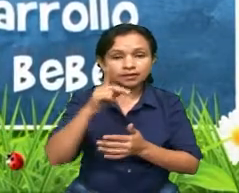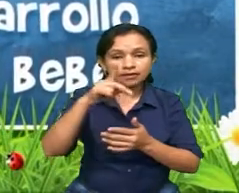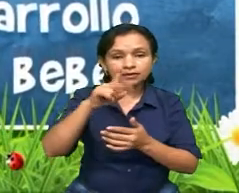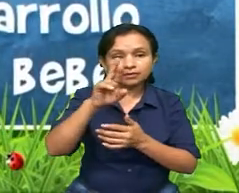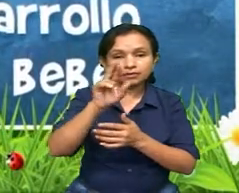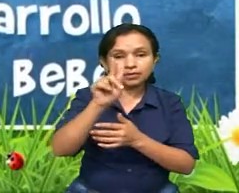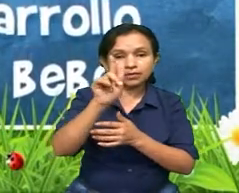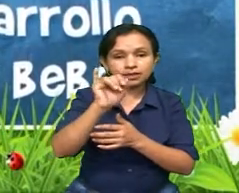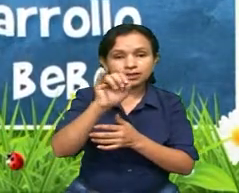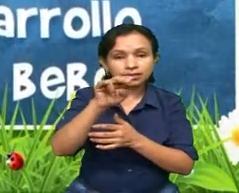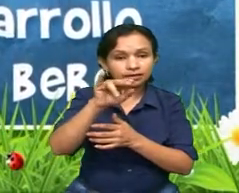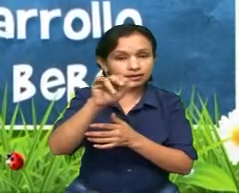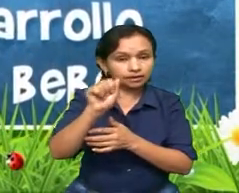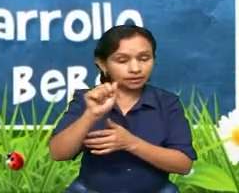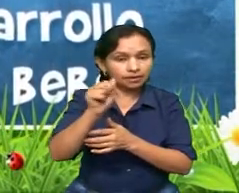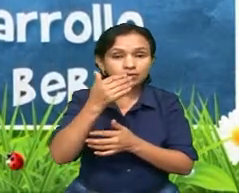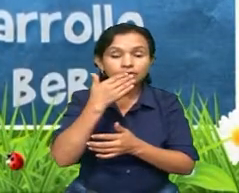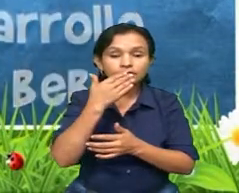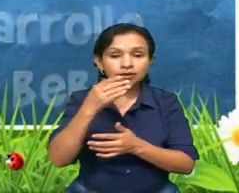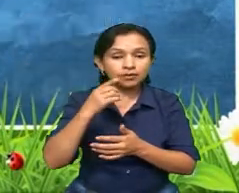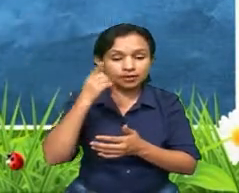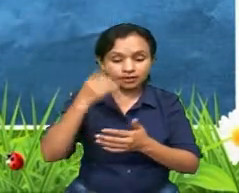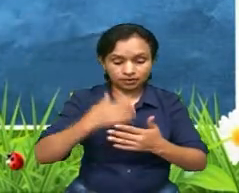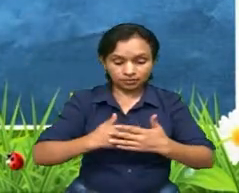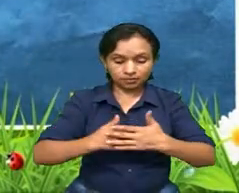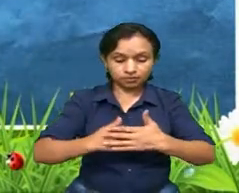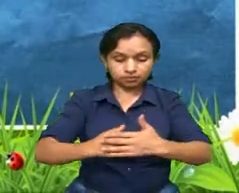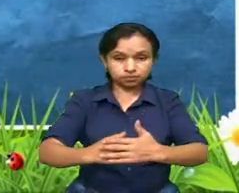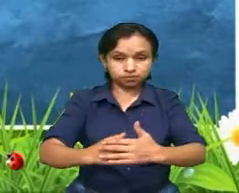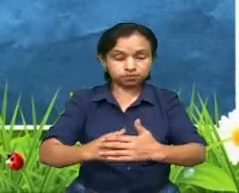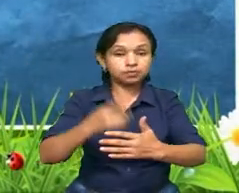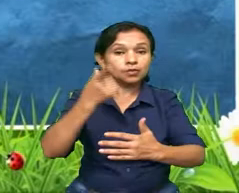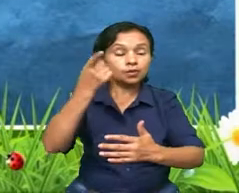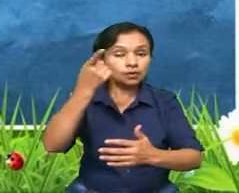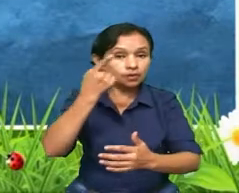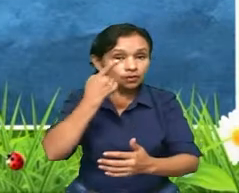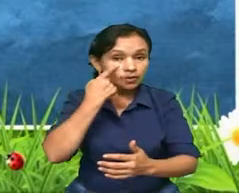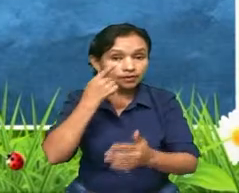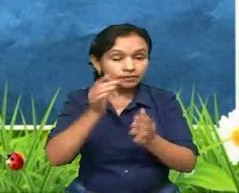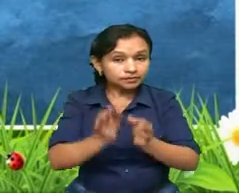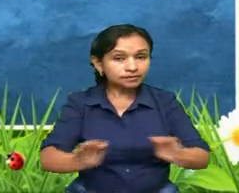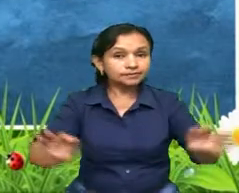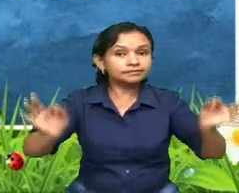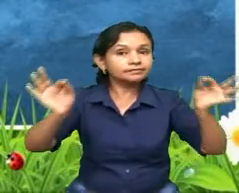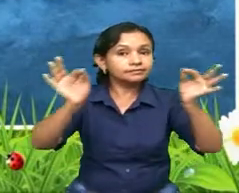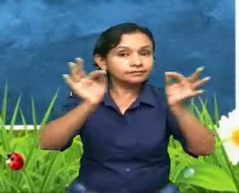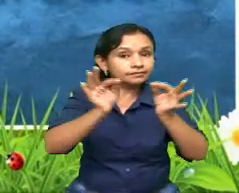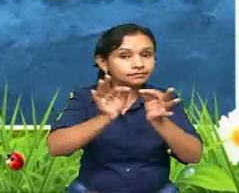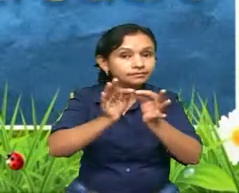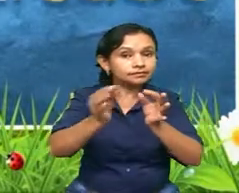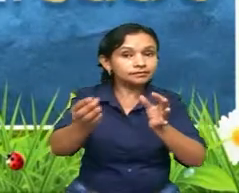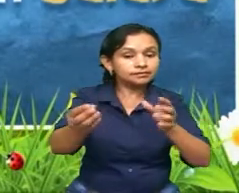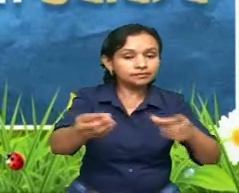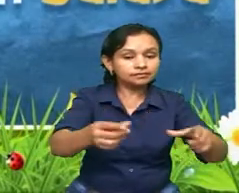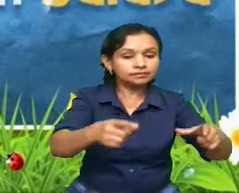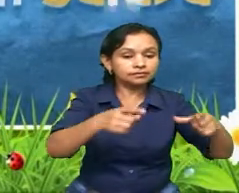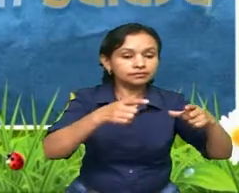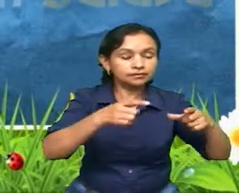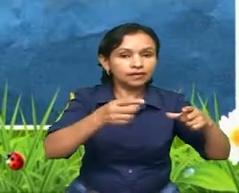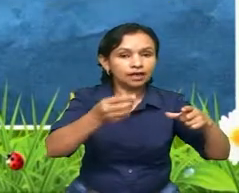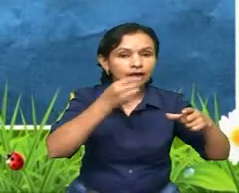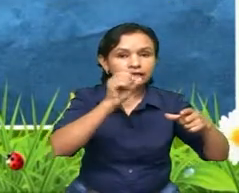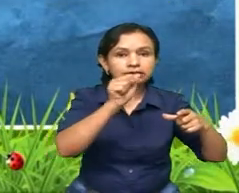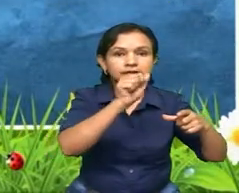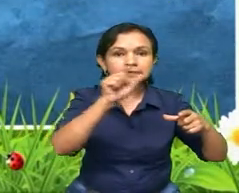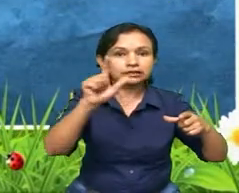proteínas esenciales para el buen desarrollo del bebé. Pero ojo, es importante que evites comértelas en su versión